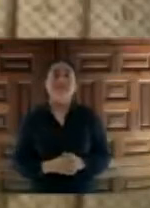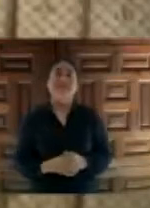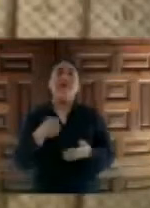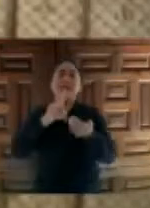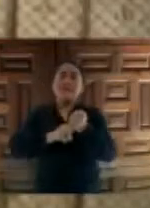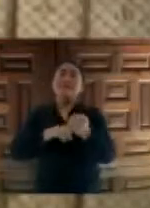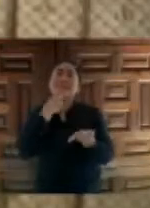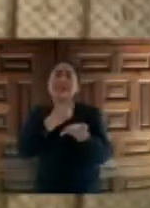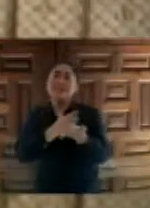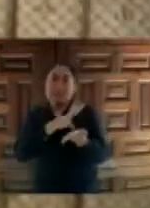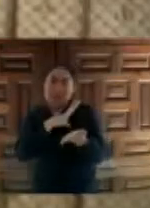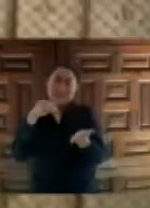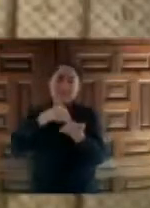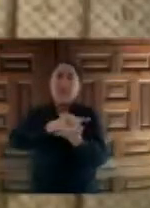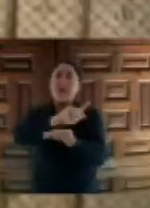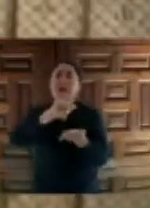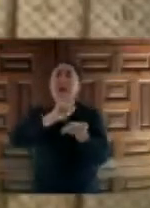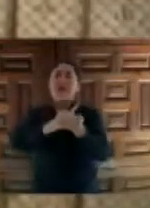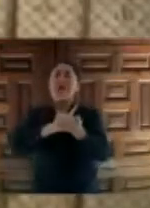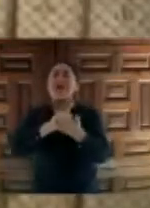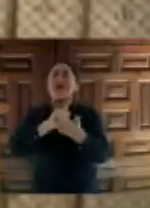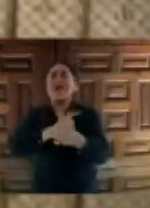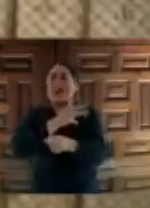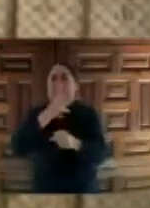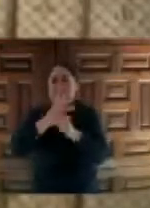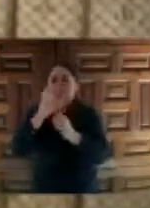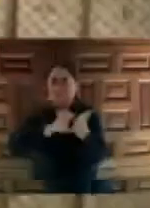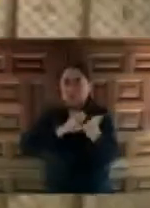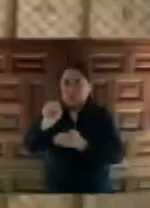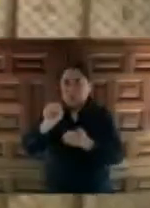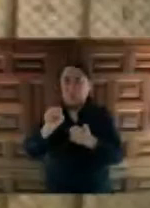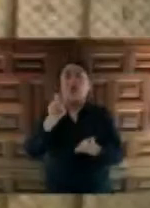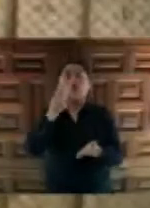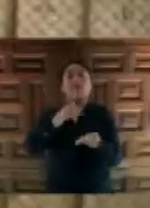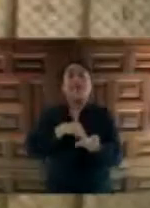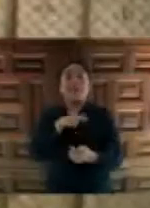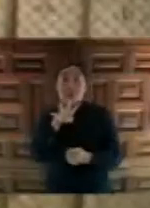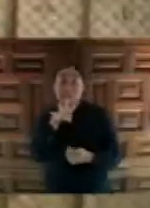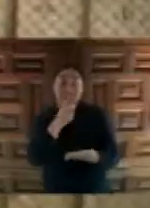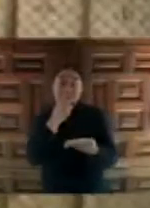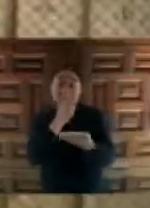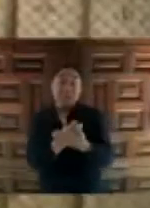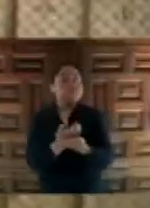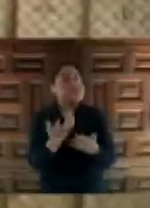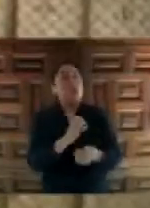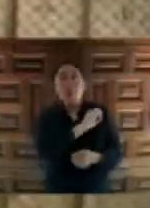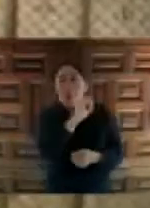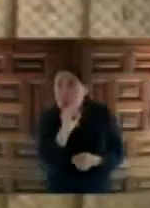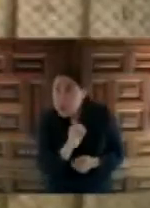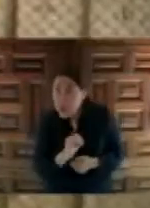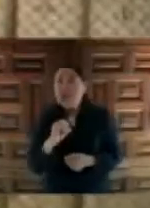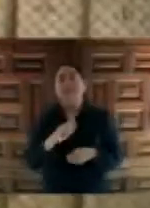parte de la reforma del artículo tercero constitucional de 2019, que establece la obligatoriedad